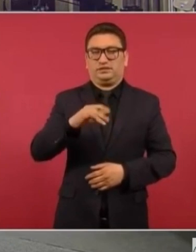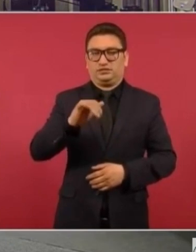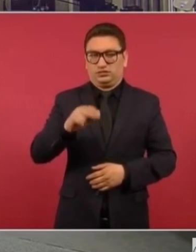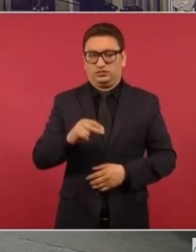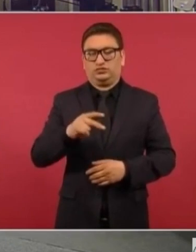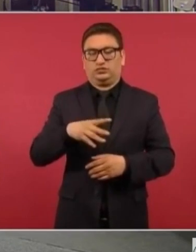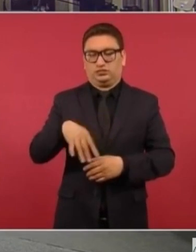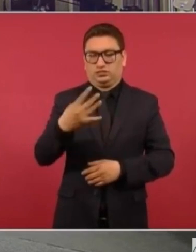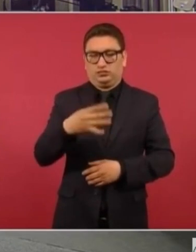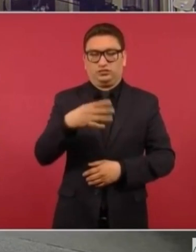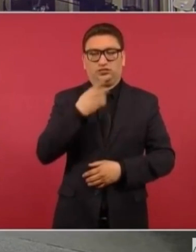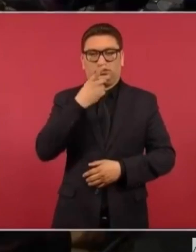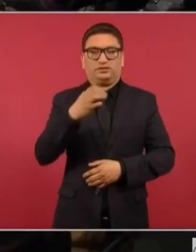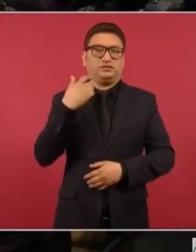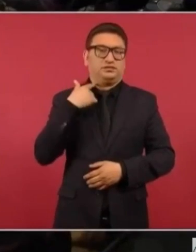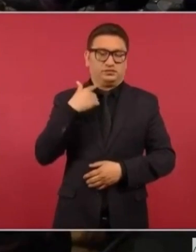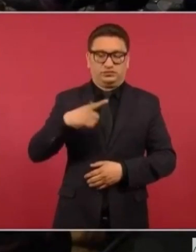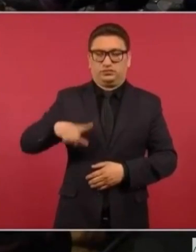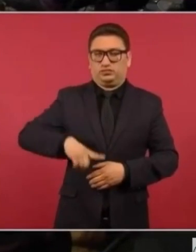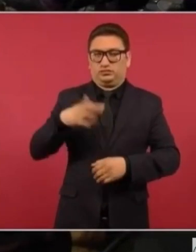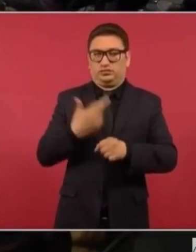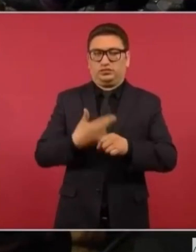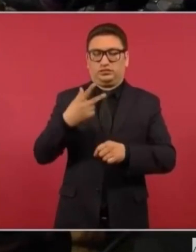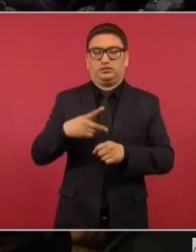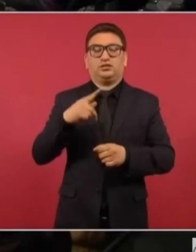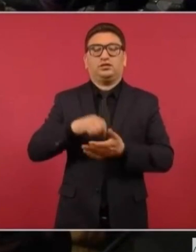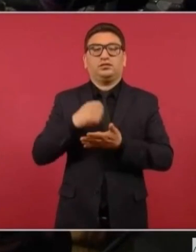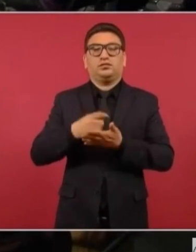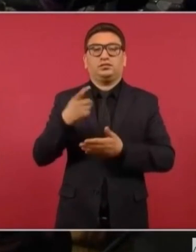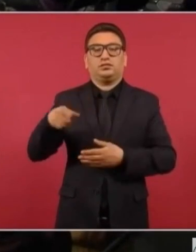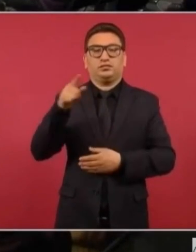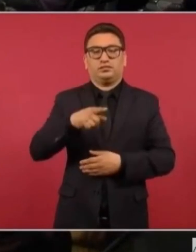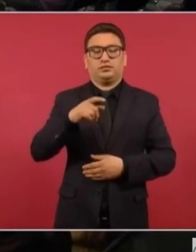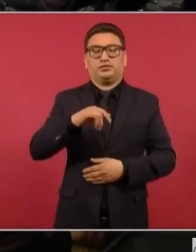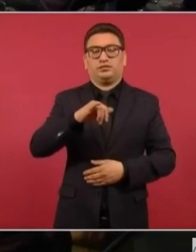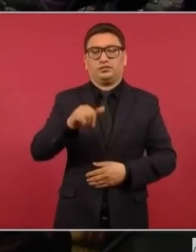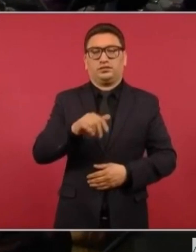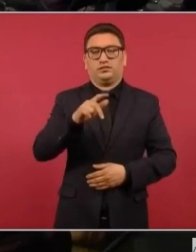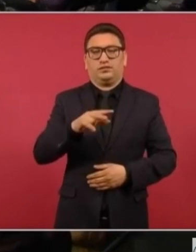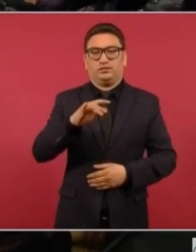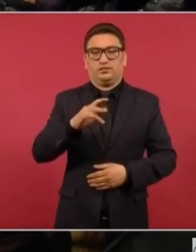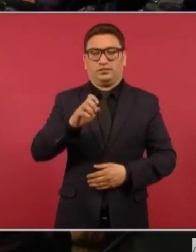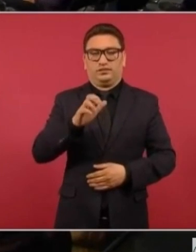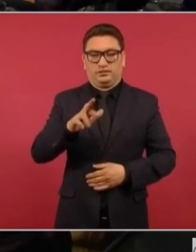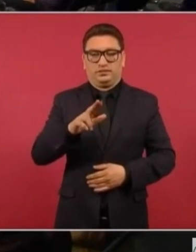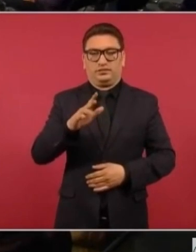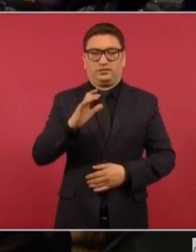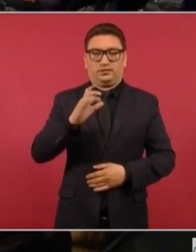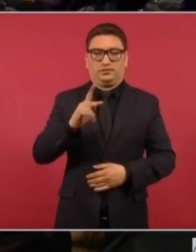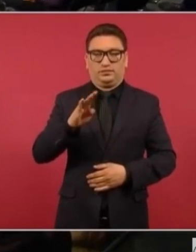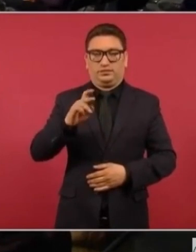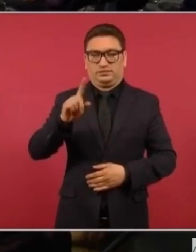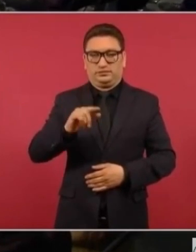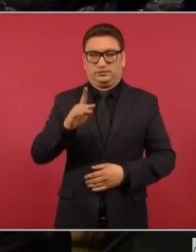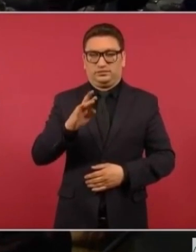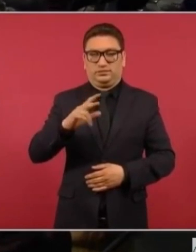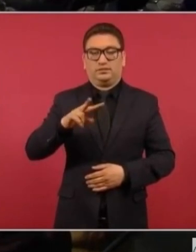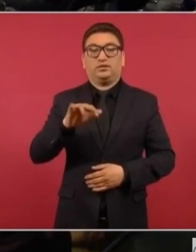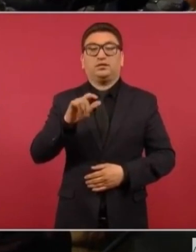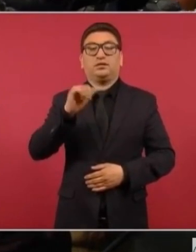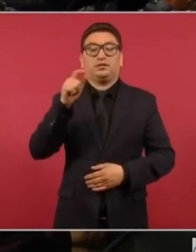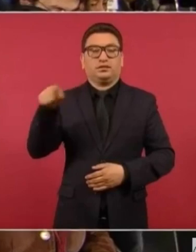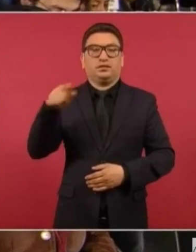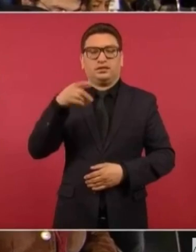Preguntarle sobre el tema del exgobernador de Tamaulipas, Francisco Javier García Cabeza de Vaca. El día de ayer se dio a conocer que un juez le concedió un